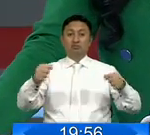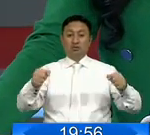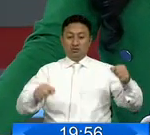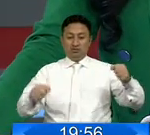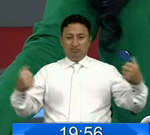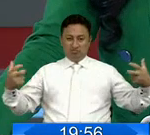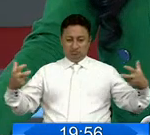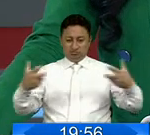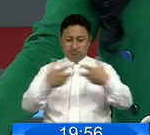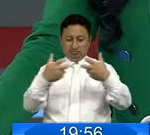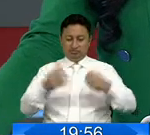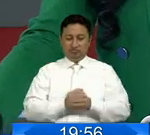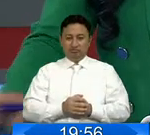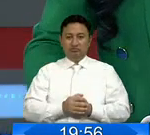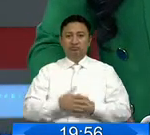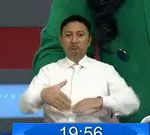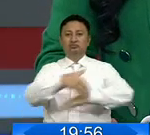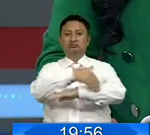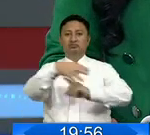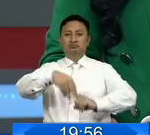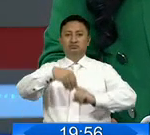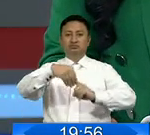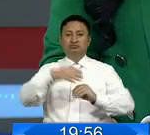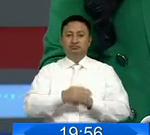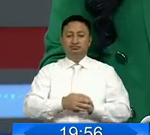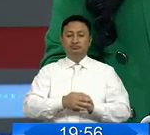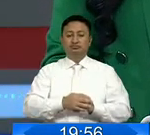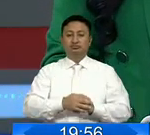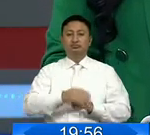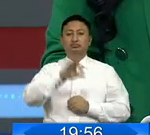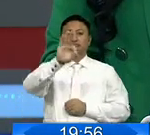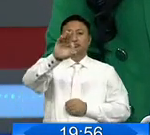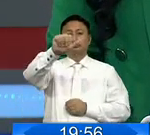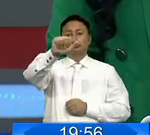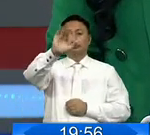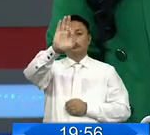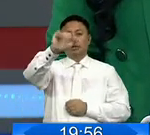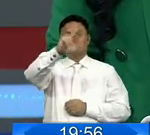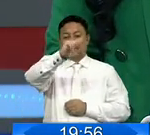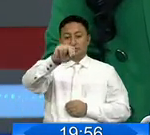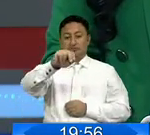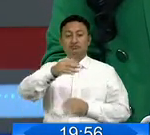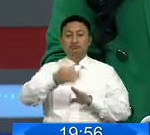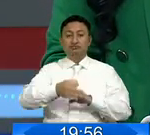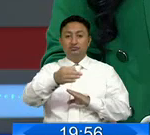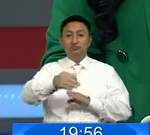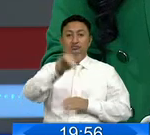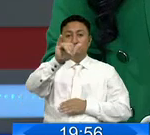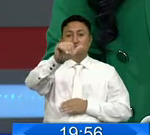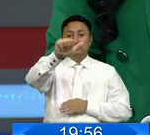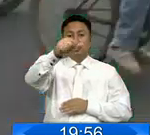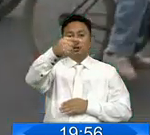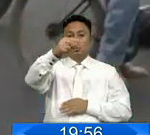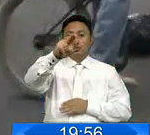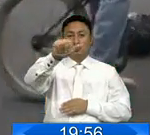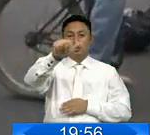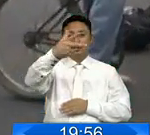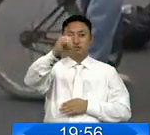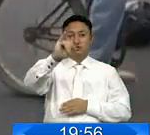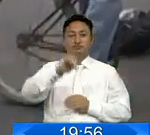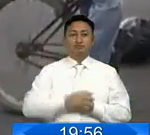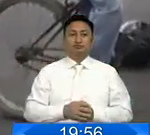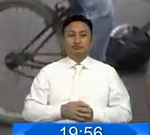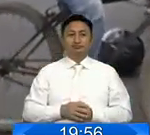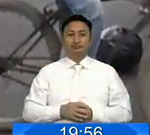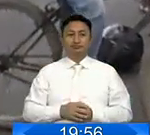El percance se produjo en la vía principal de la parroquia Virgen de Fátima, perteneciente al cantón Yaguachi.